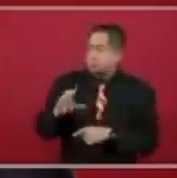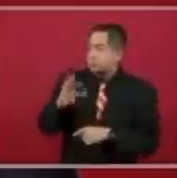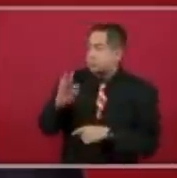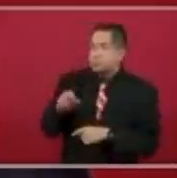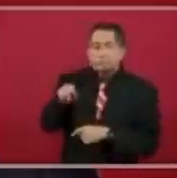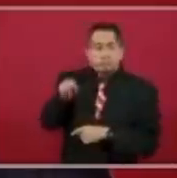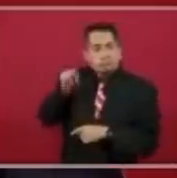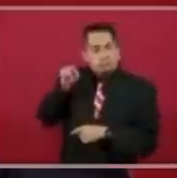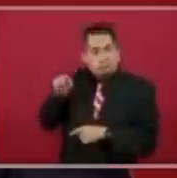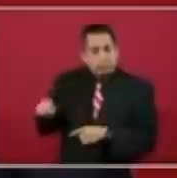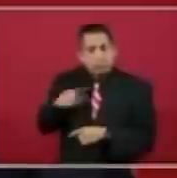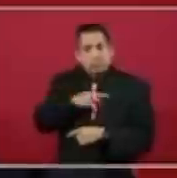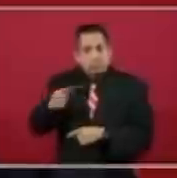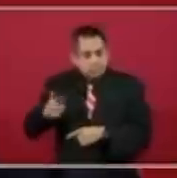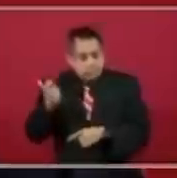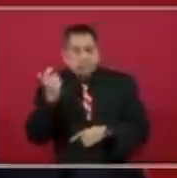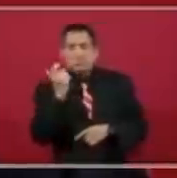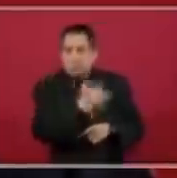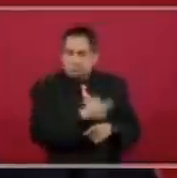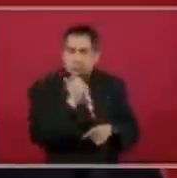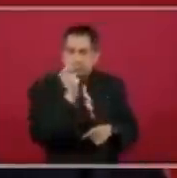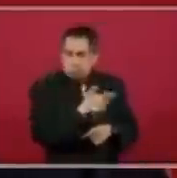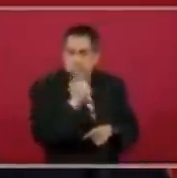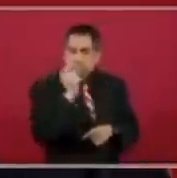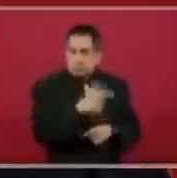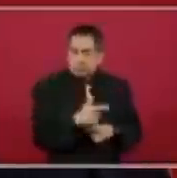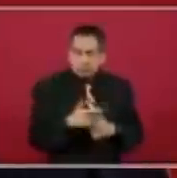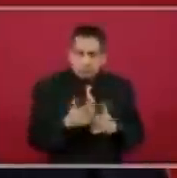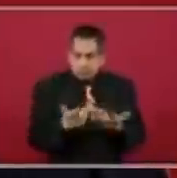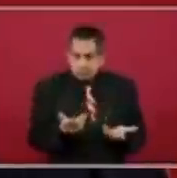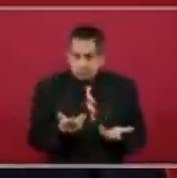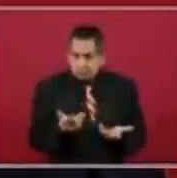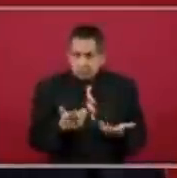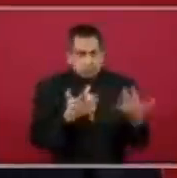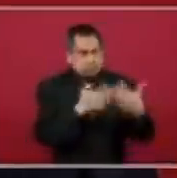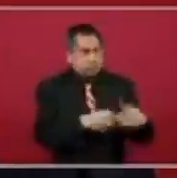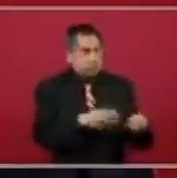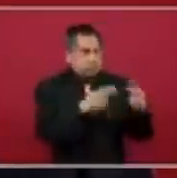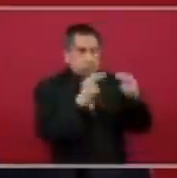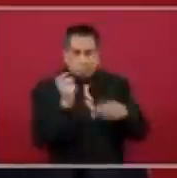Electricidad le tiene que pagar a la empresa.